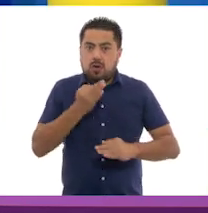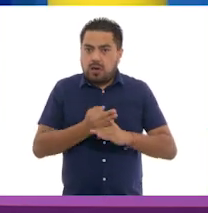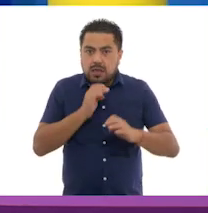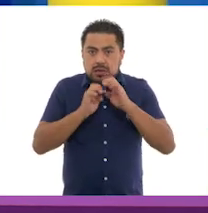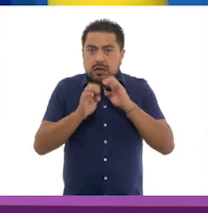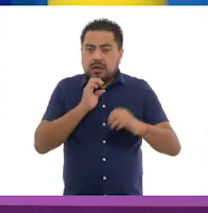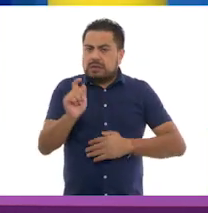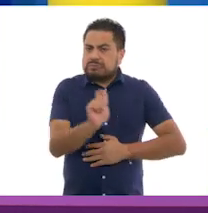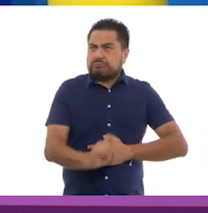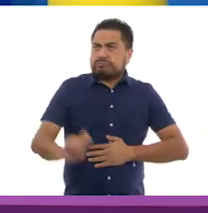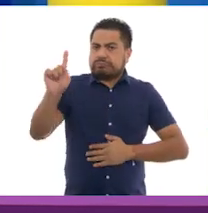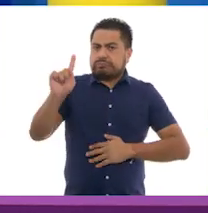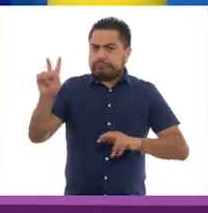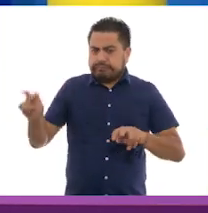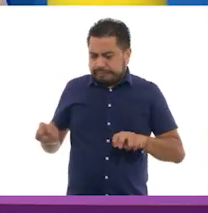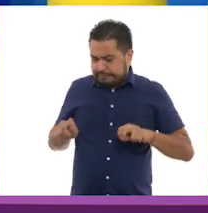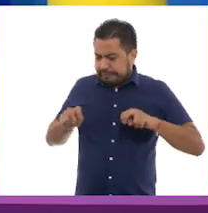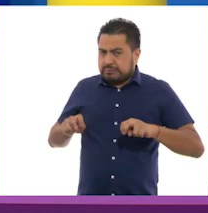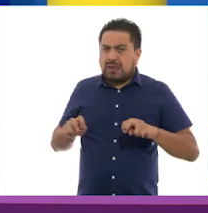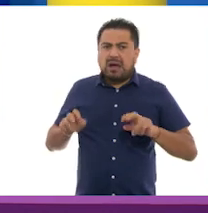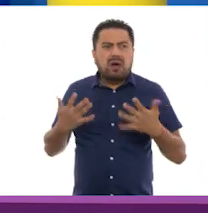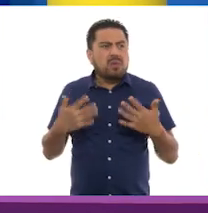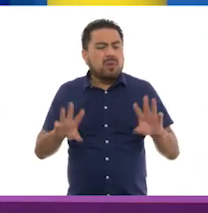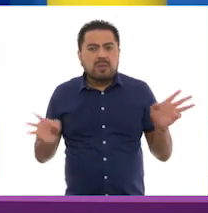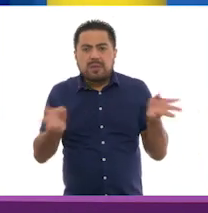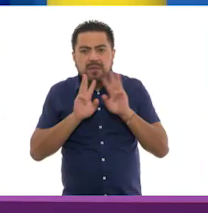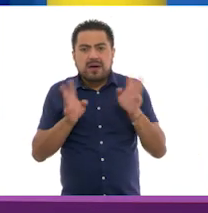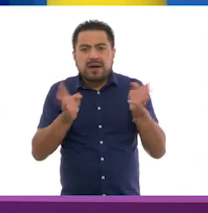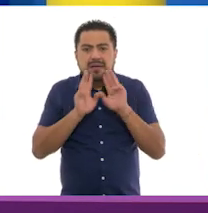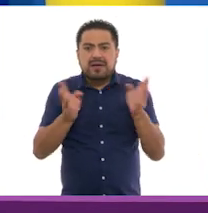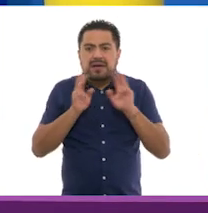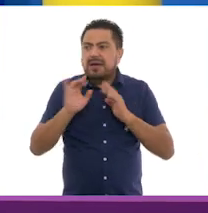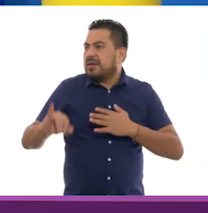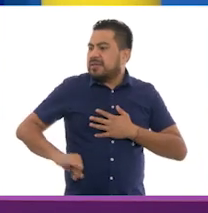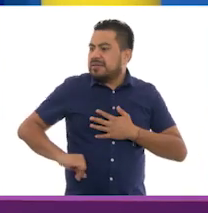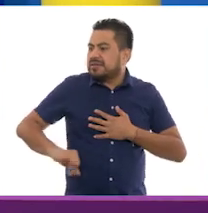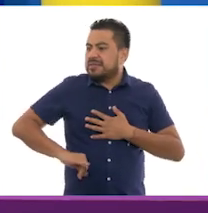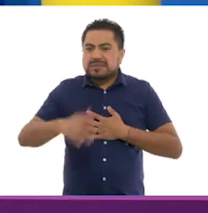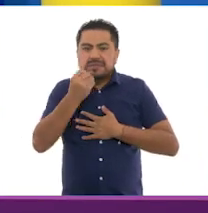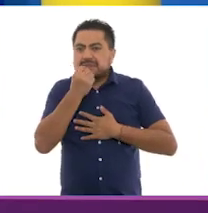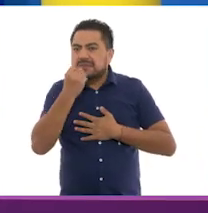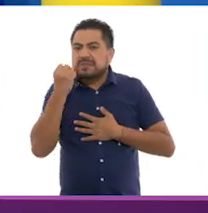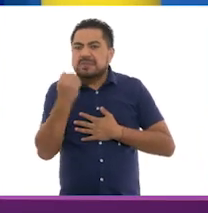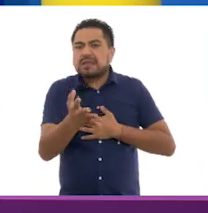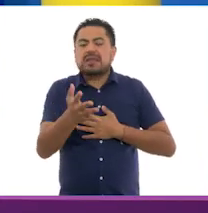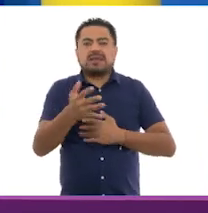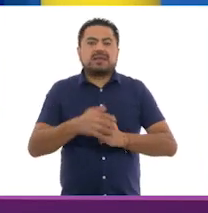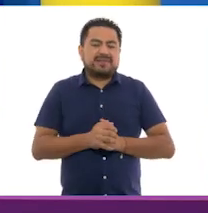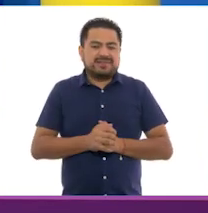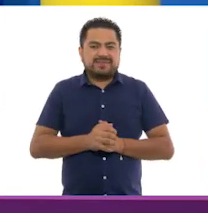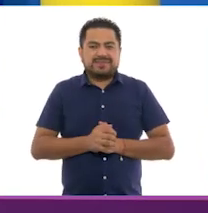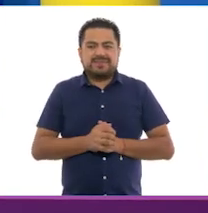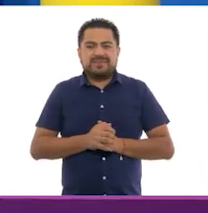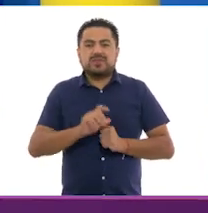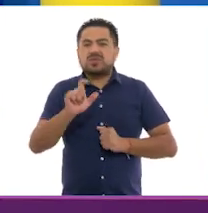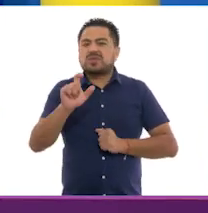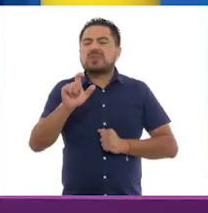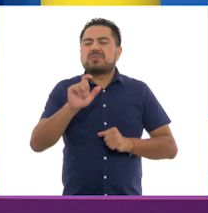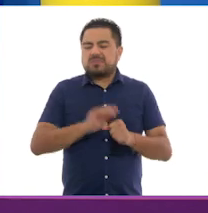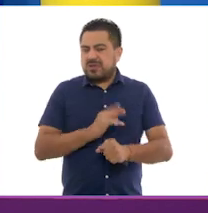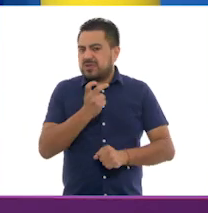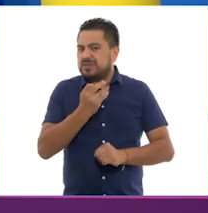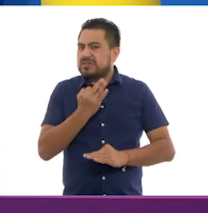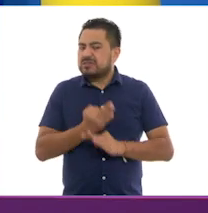entrevistar a un experto? Sí. ¡Wow! ¡Qué interesante! ¡Wow! ¡Qué increíble! Con mayor razón voy a